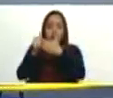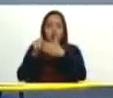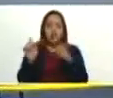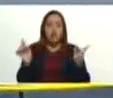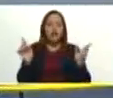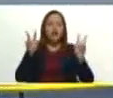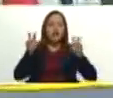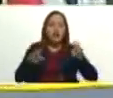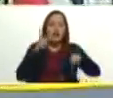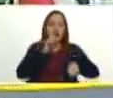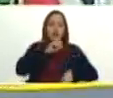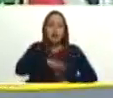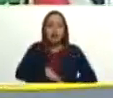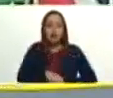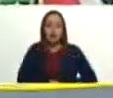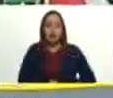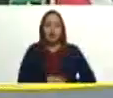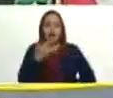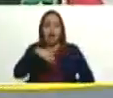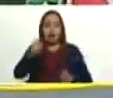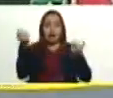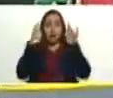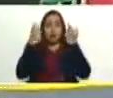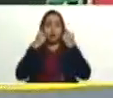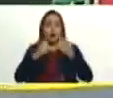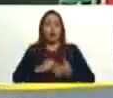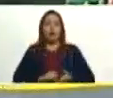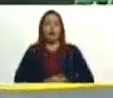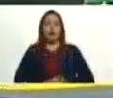todos los ámbitos nos los han enseñado.